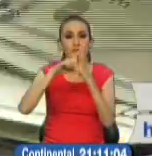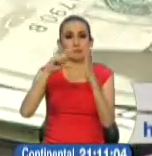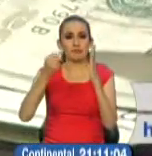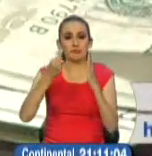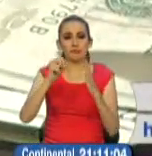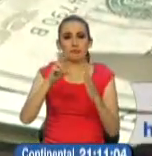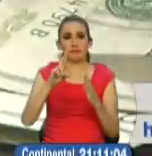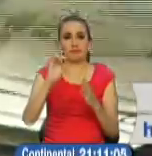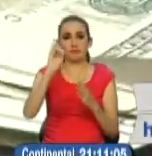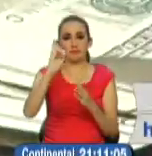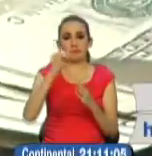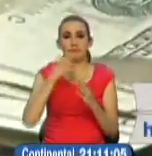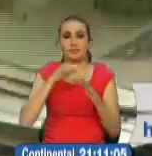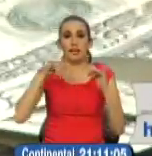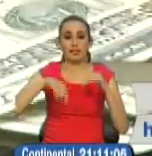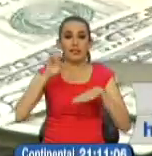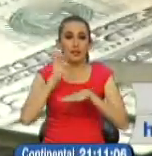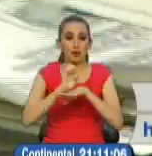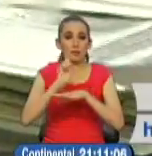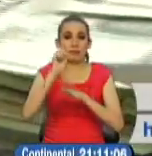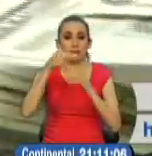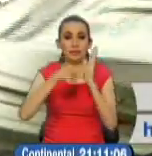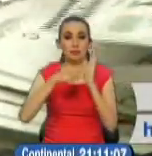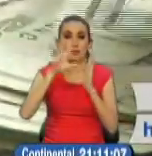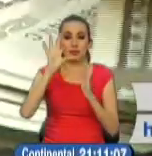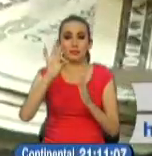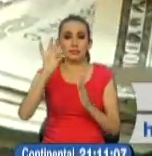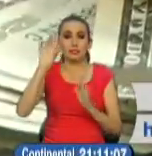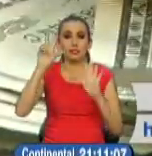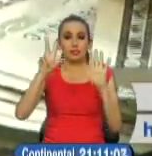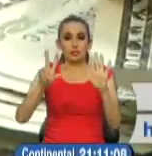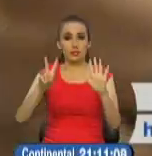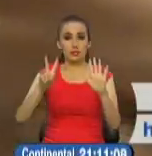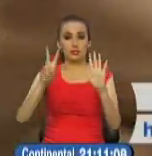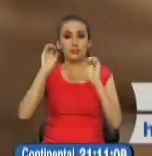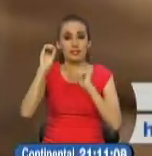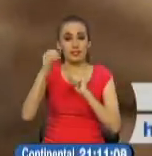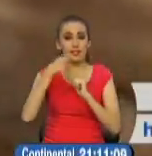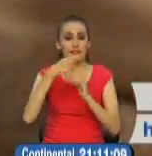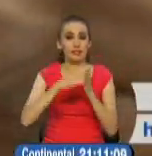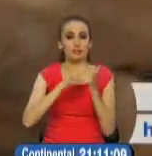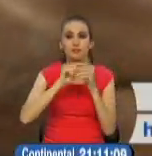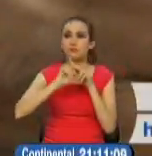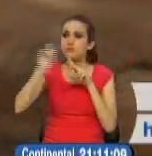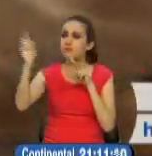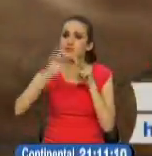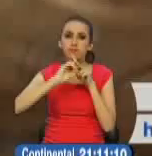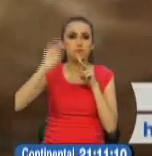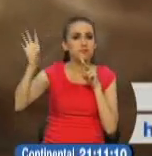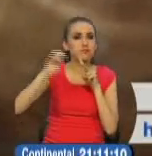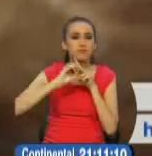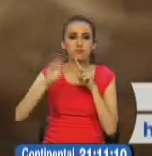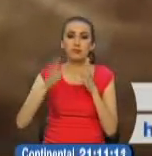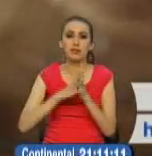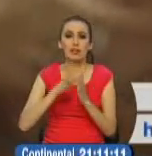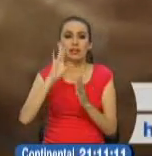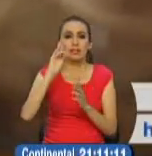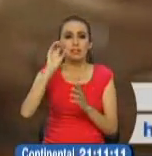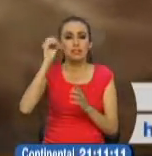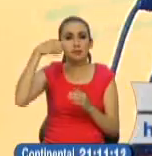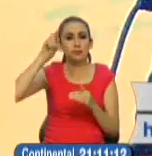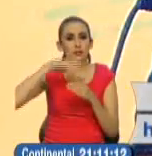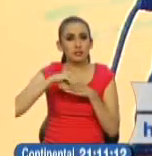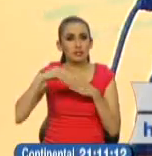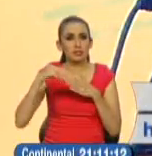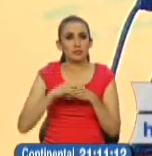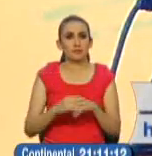Rodas, aseguró que en Ecuador desde 1970 fugaron 30 mil millones de dólares, lo que implica pérdidas para el fisco y para la inversión en áreas